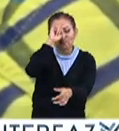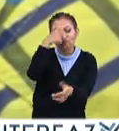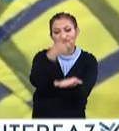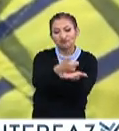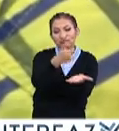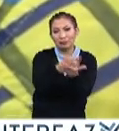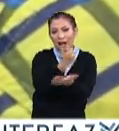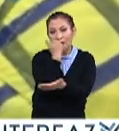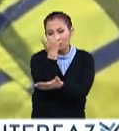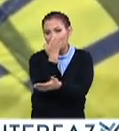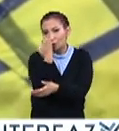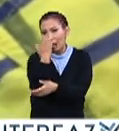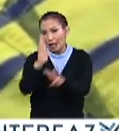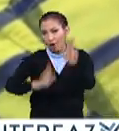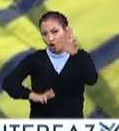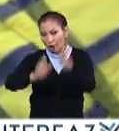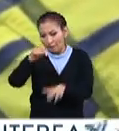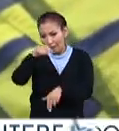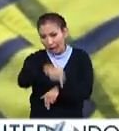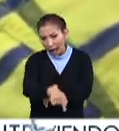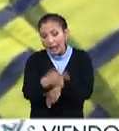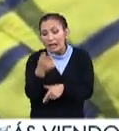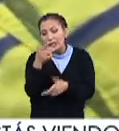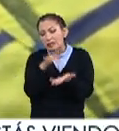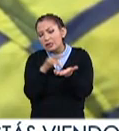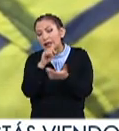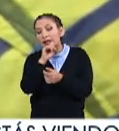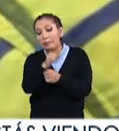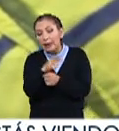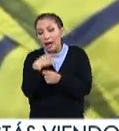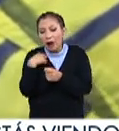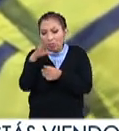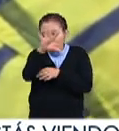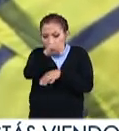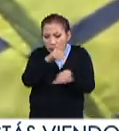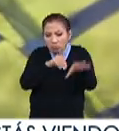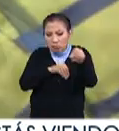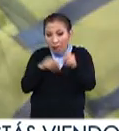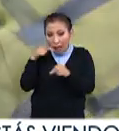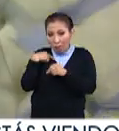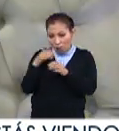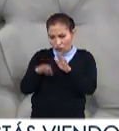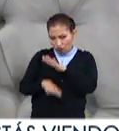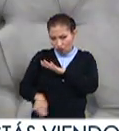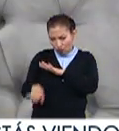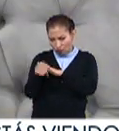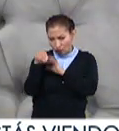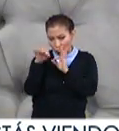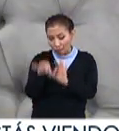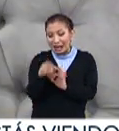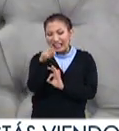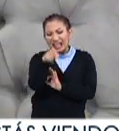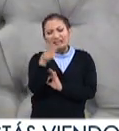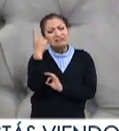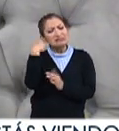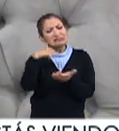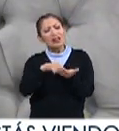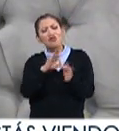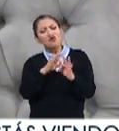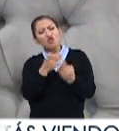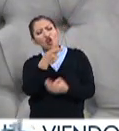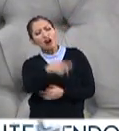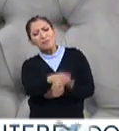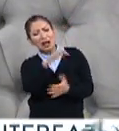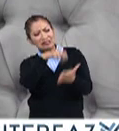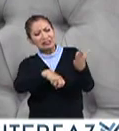los estudiantes de las escuelas normales y que además retoma en esencia el planteamiento del modelo